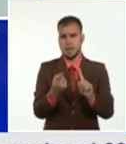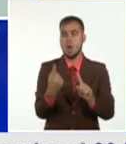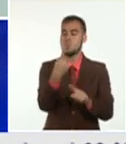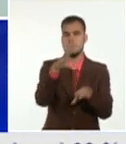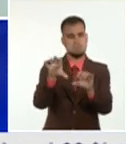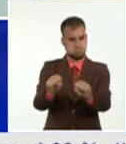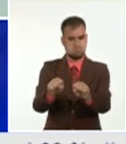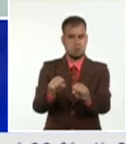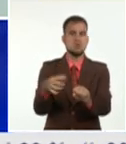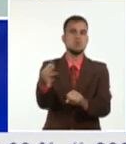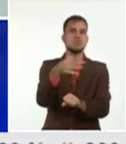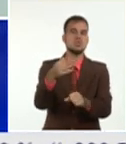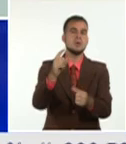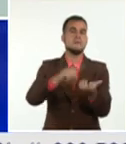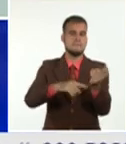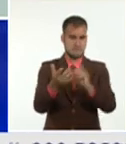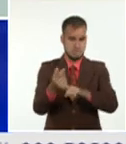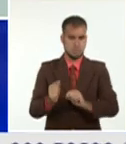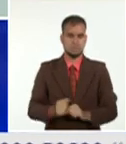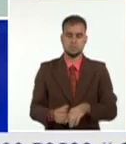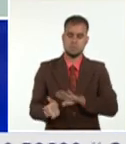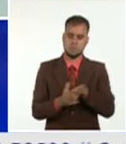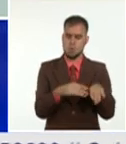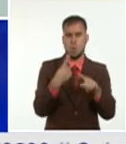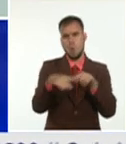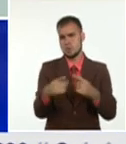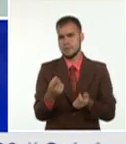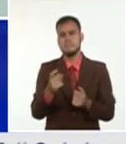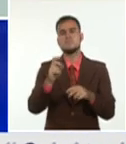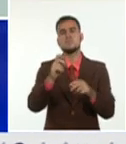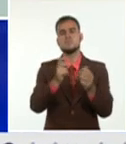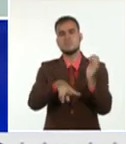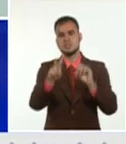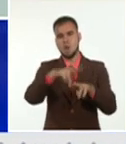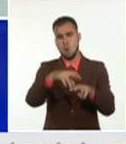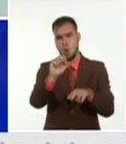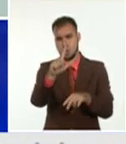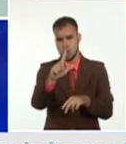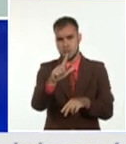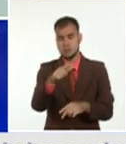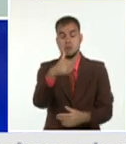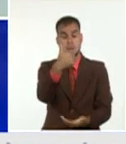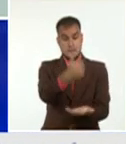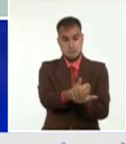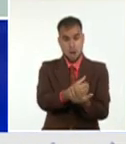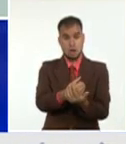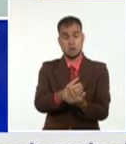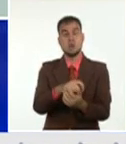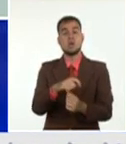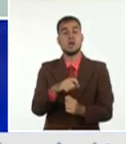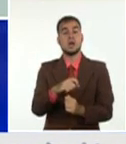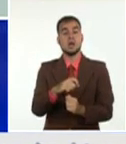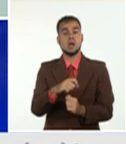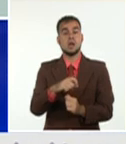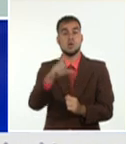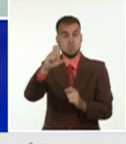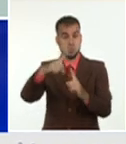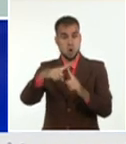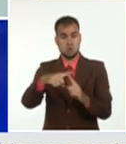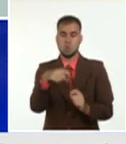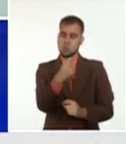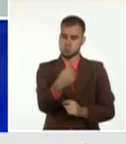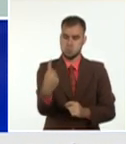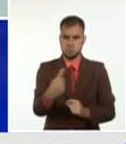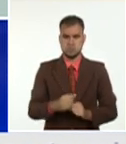los 2 de Holguín de los municipios de Holguín y Cueto, 1 cada uno. Los 2 casos importados de Granma